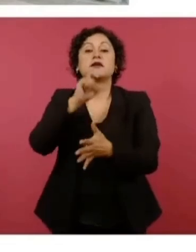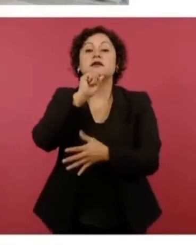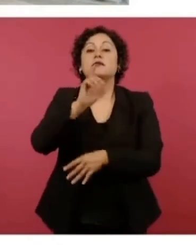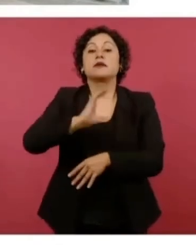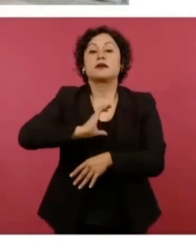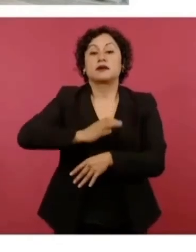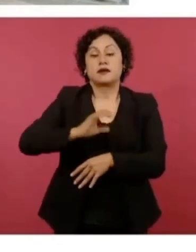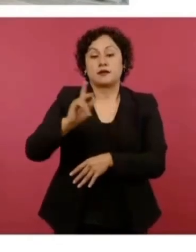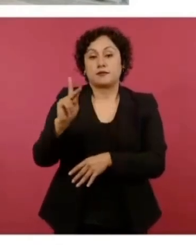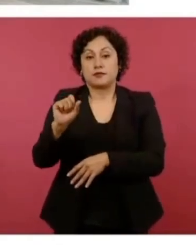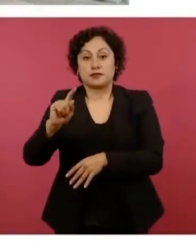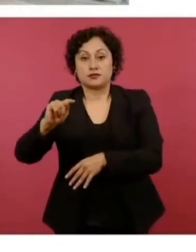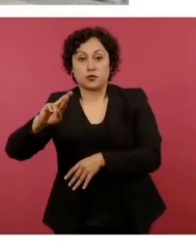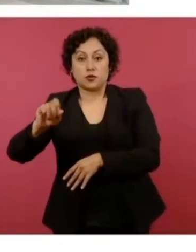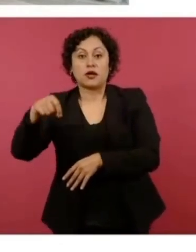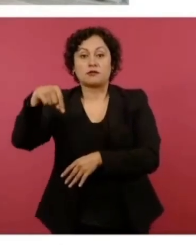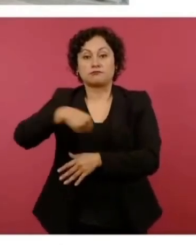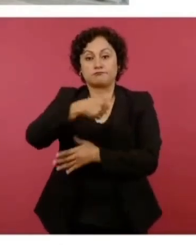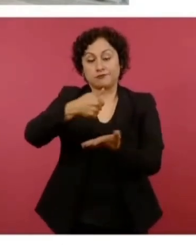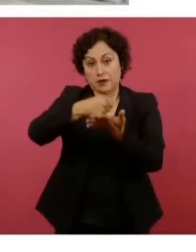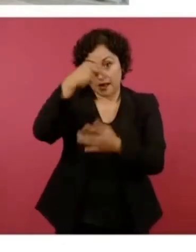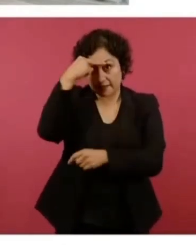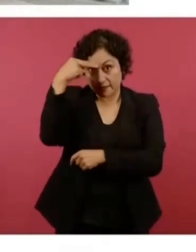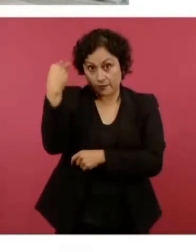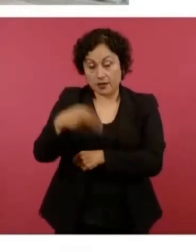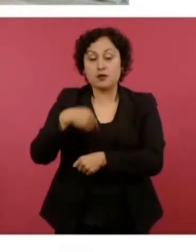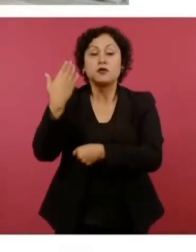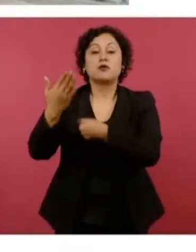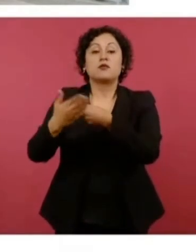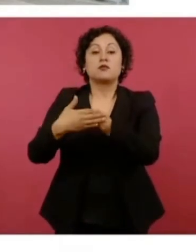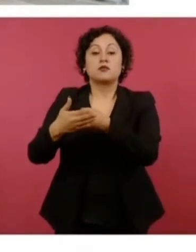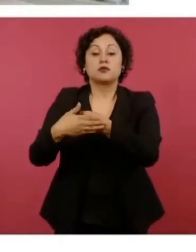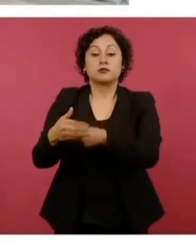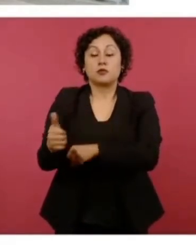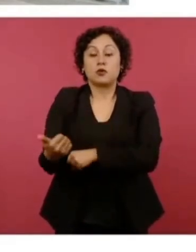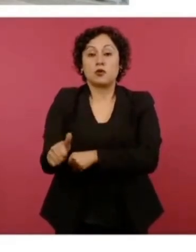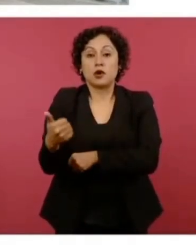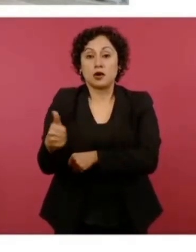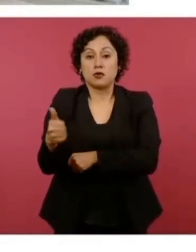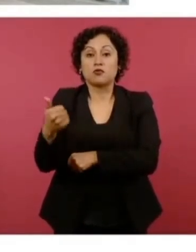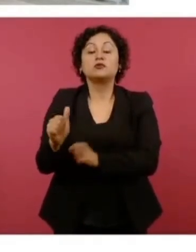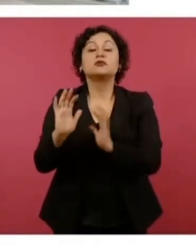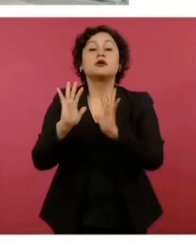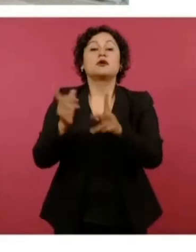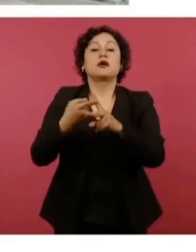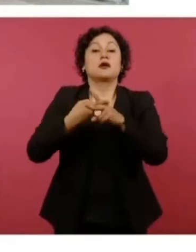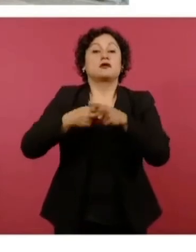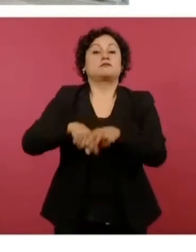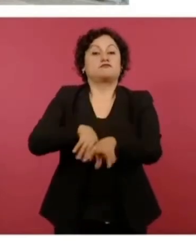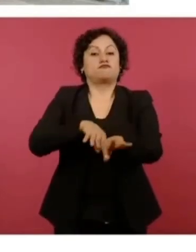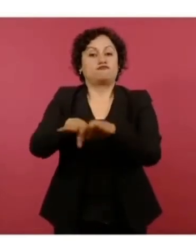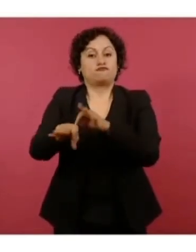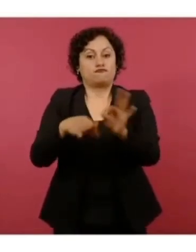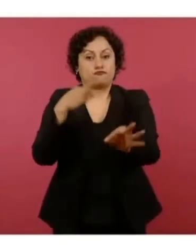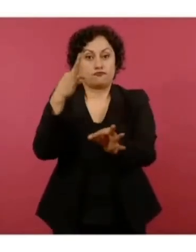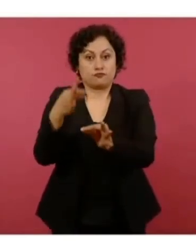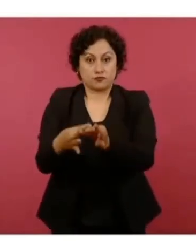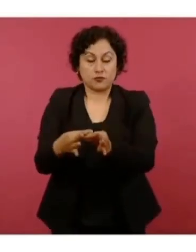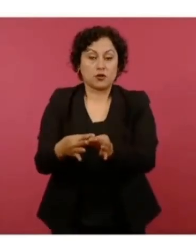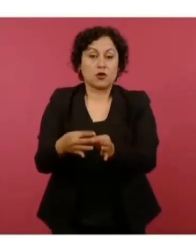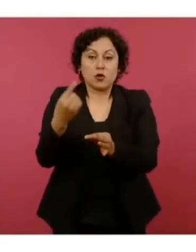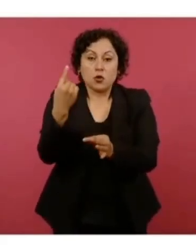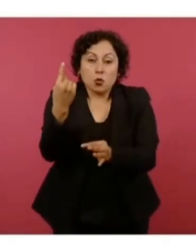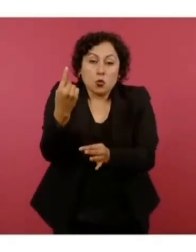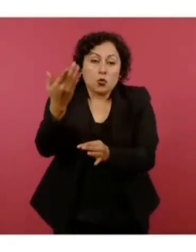Pastora aquí en la Ciudad de México. Para agosto se tiene programada la puesta en operación de uno de esos muchos